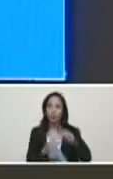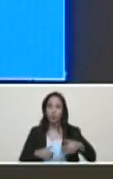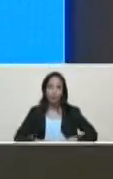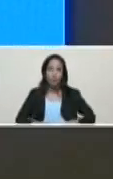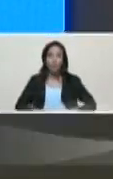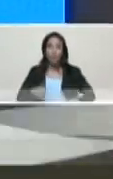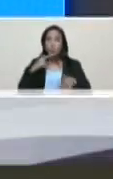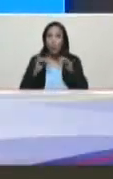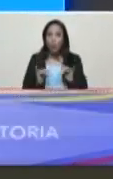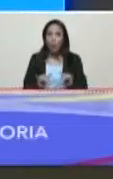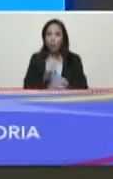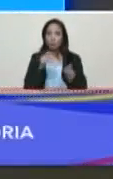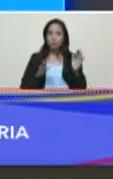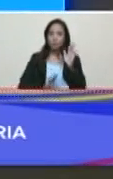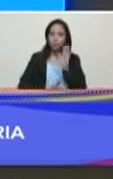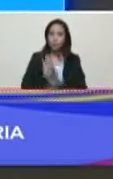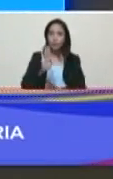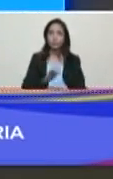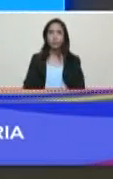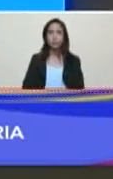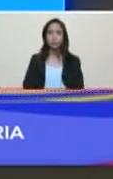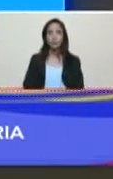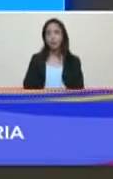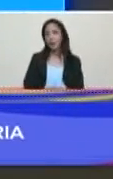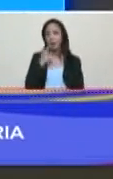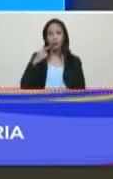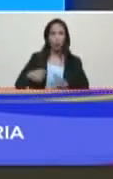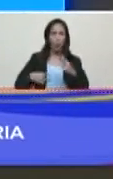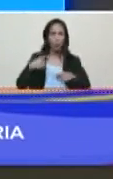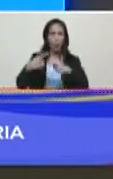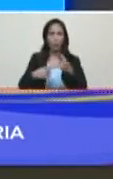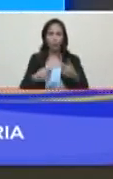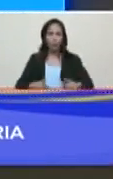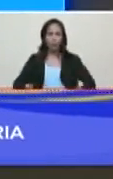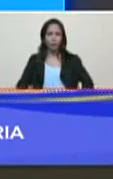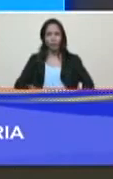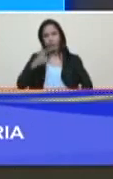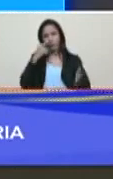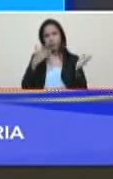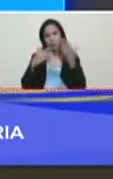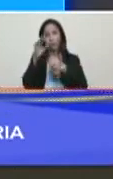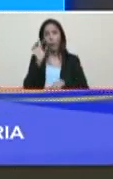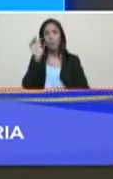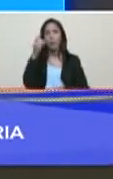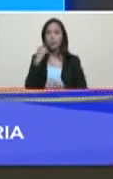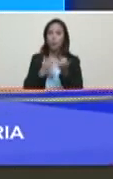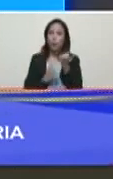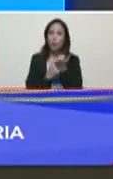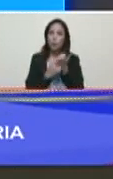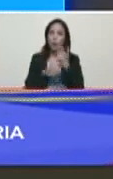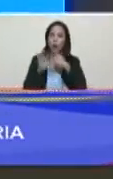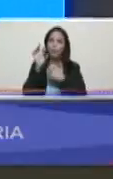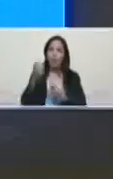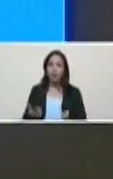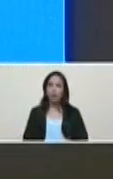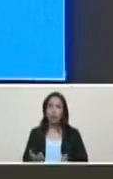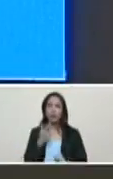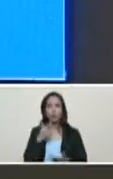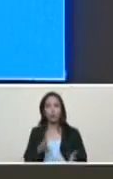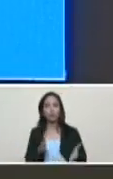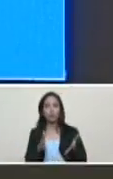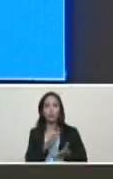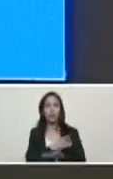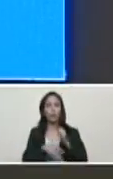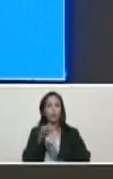hoy, el esfuerzo diario por echar adelante a nuestro país, por ganar la